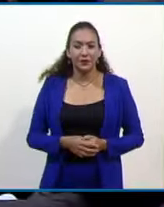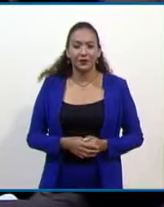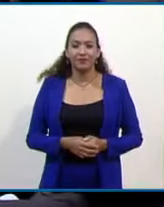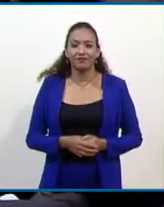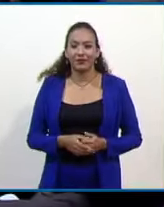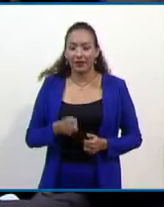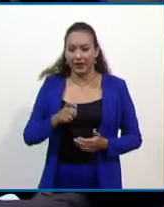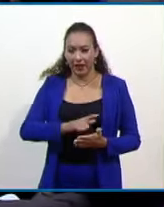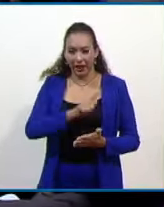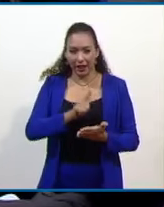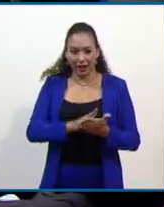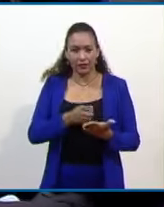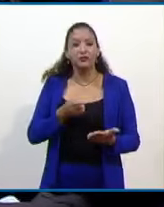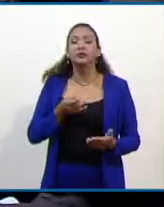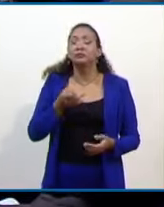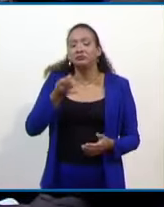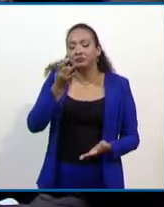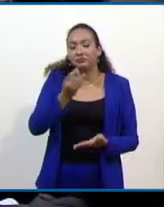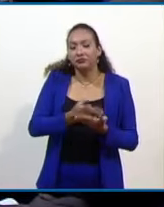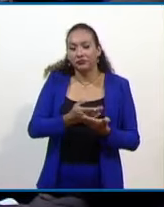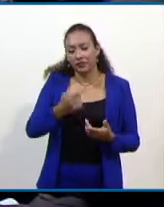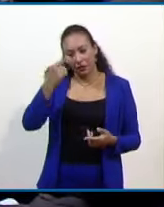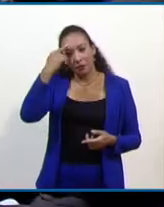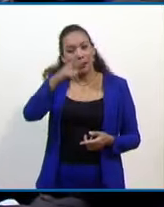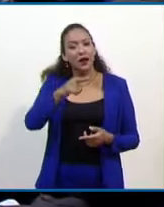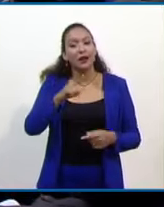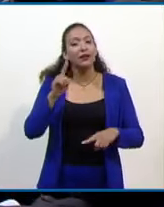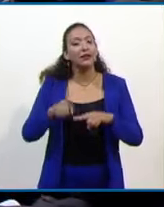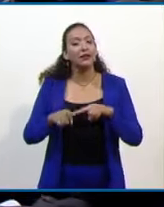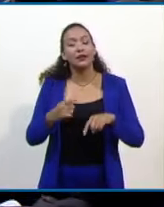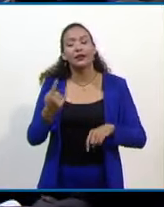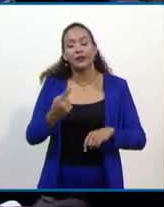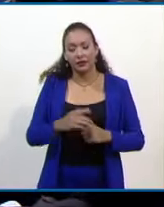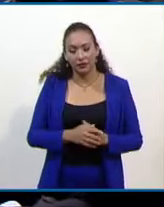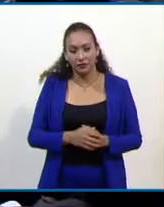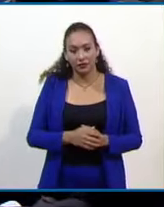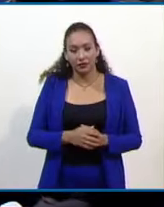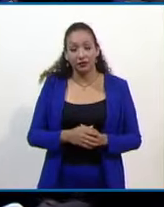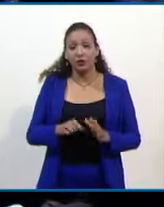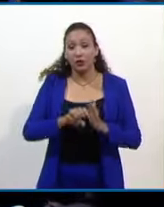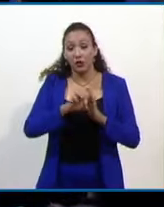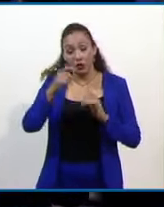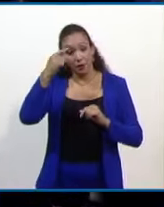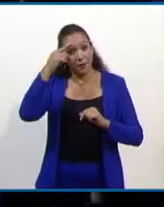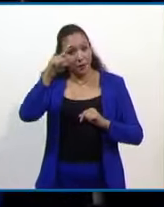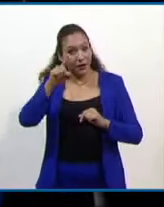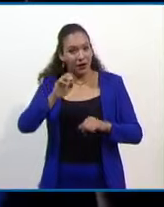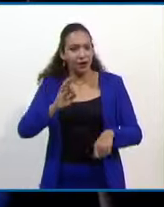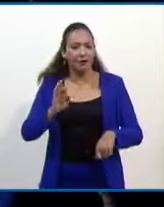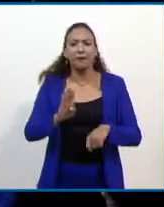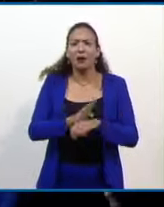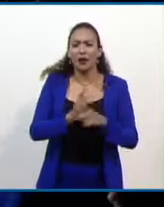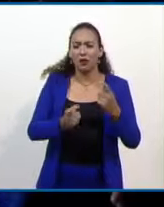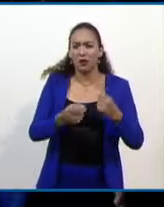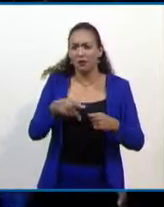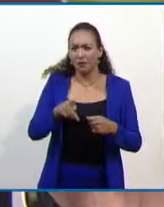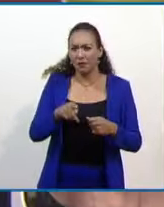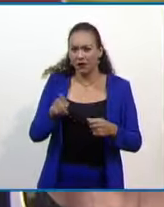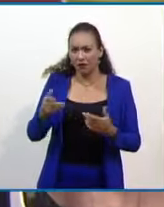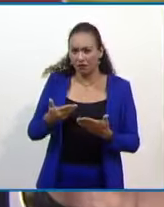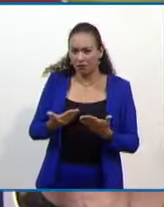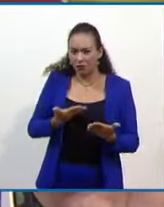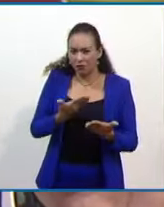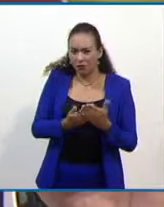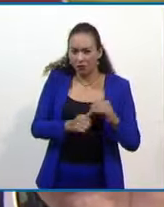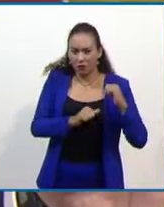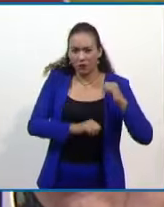solamente suspendía los efectos generales en vía de amparo, esta reforma, la constitucional,